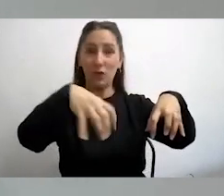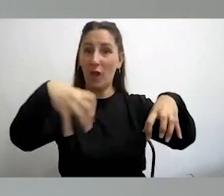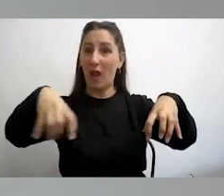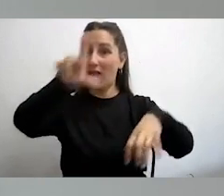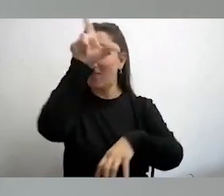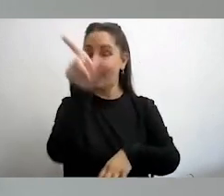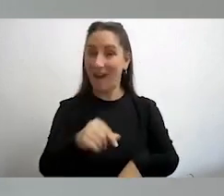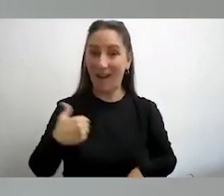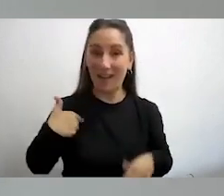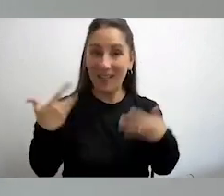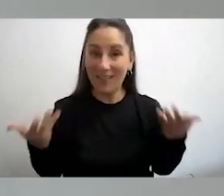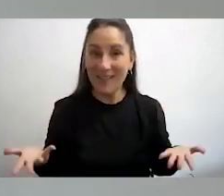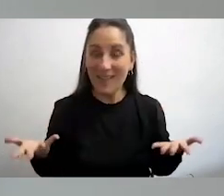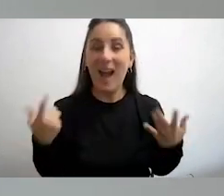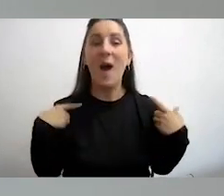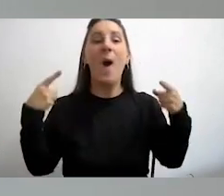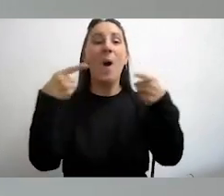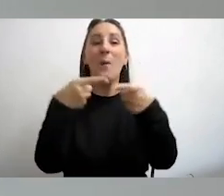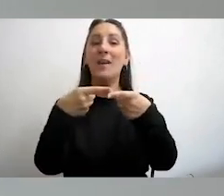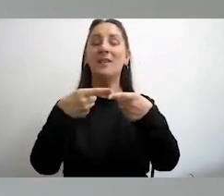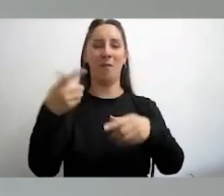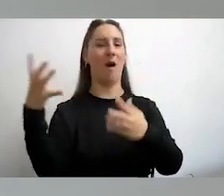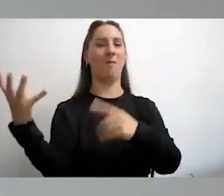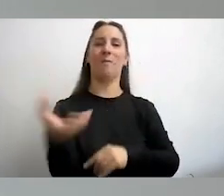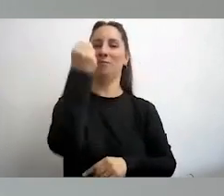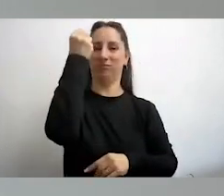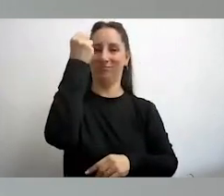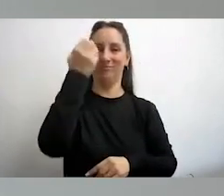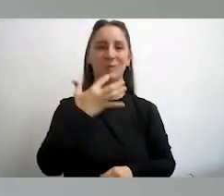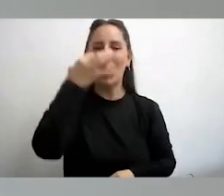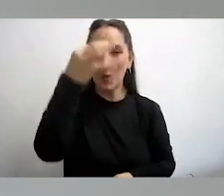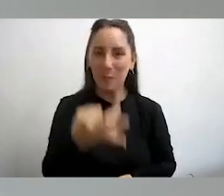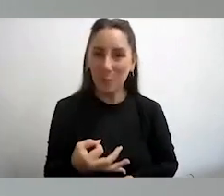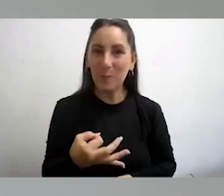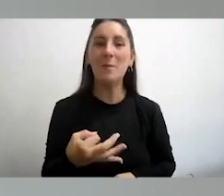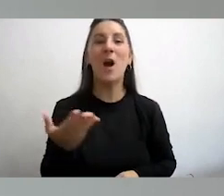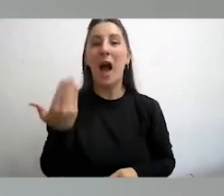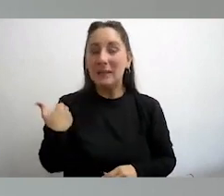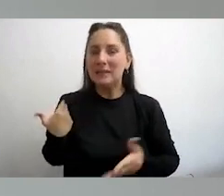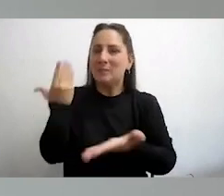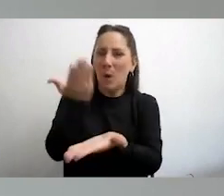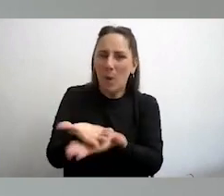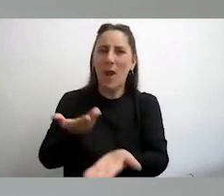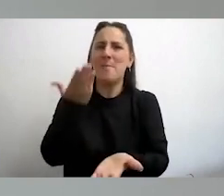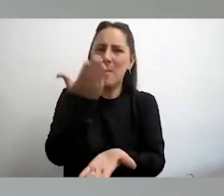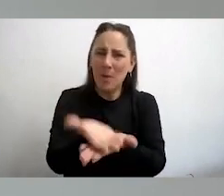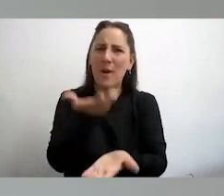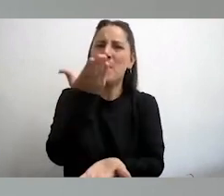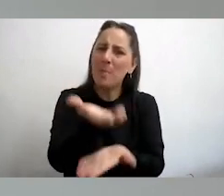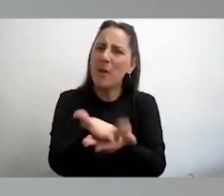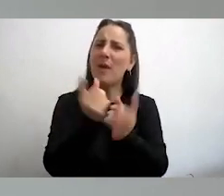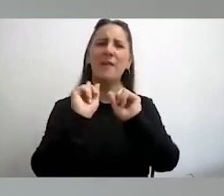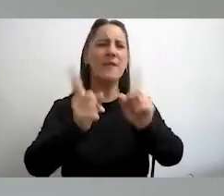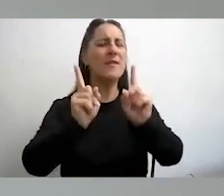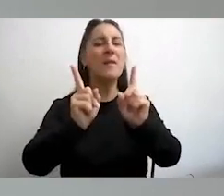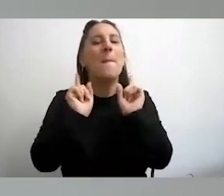verdad que un objetivo realmente es haberse cumplido parte de lo que nosotros proponemos, que justamente es esto de mantener, como